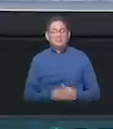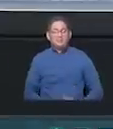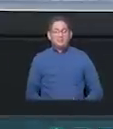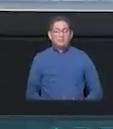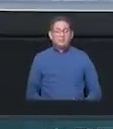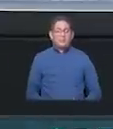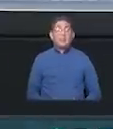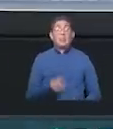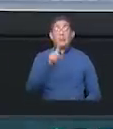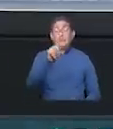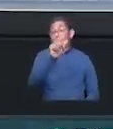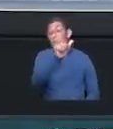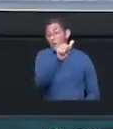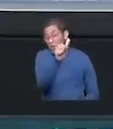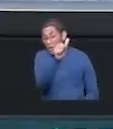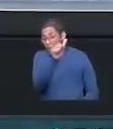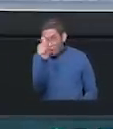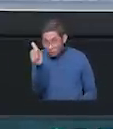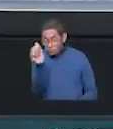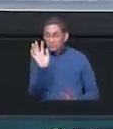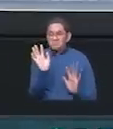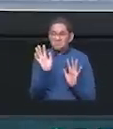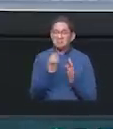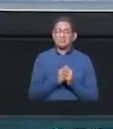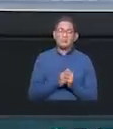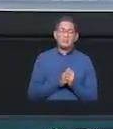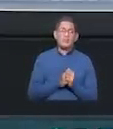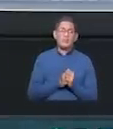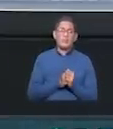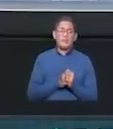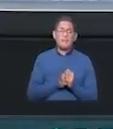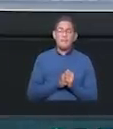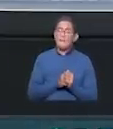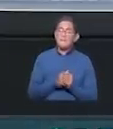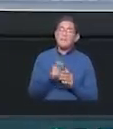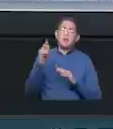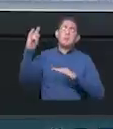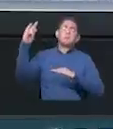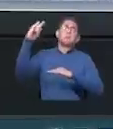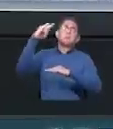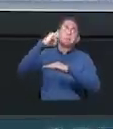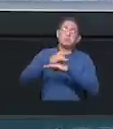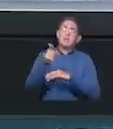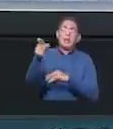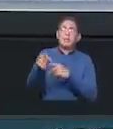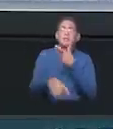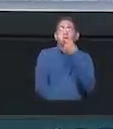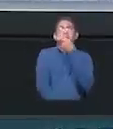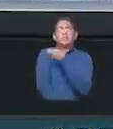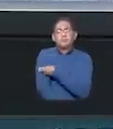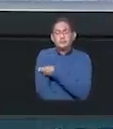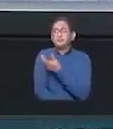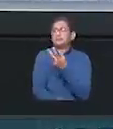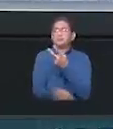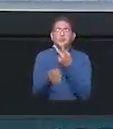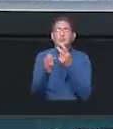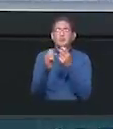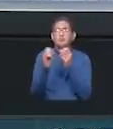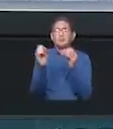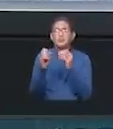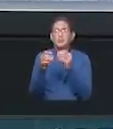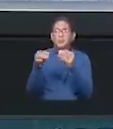los pasajeros que cumplan con requisitos 1 y 2 provenientes de países